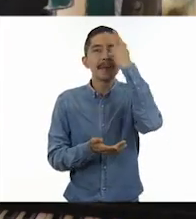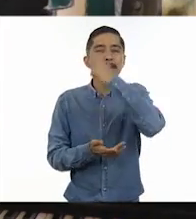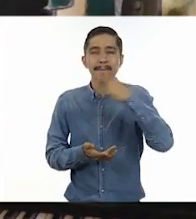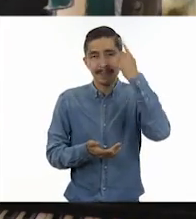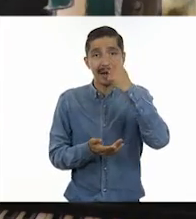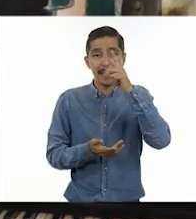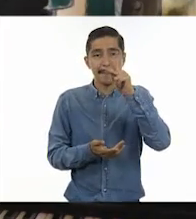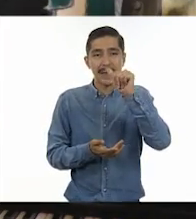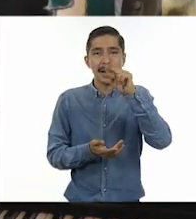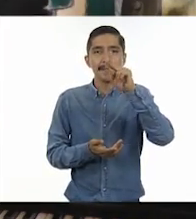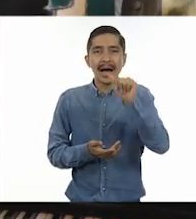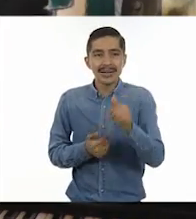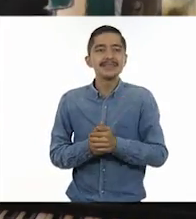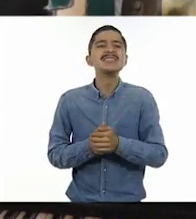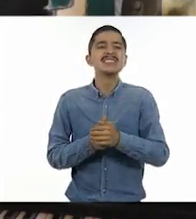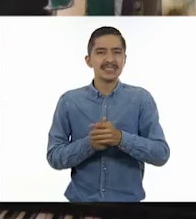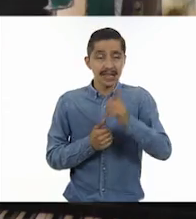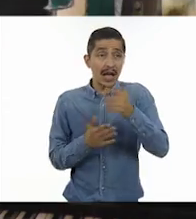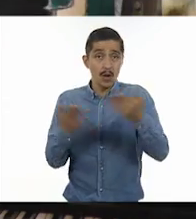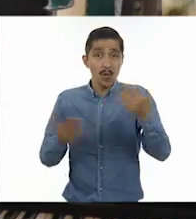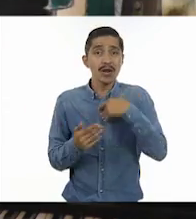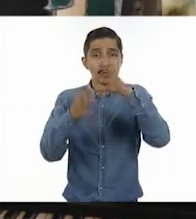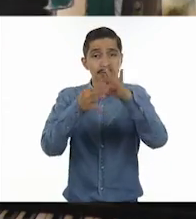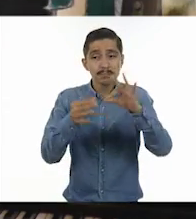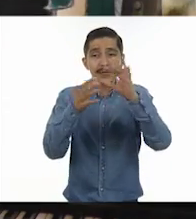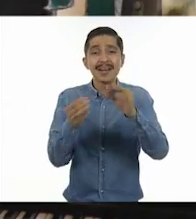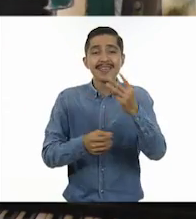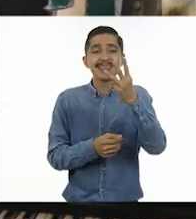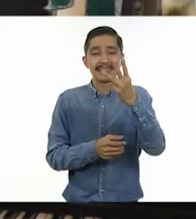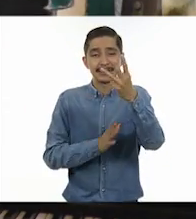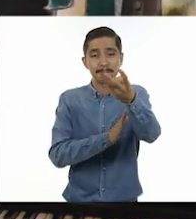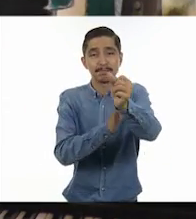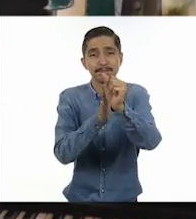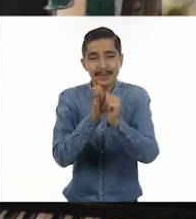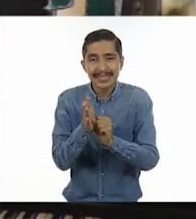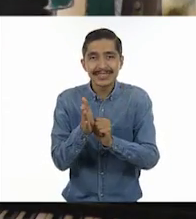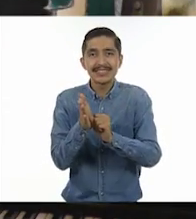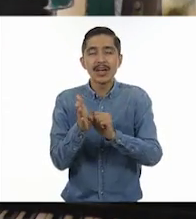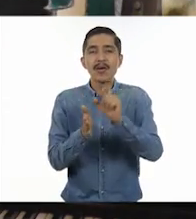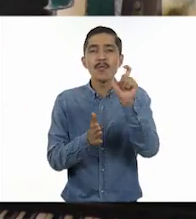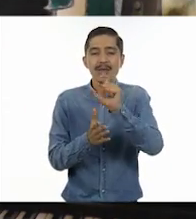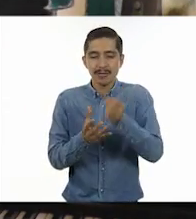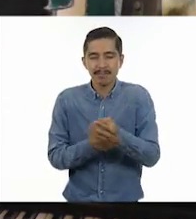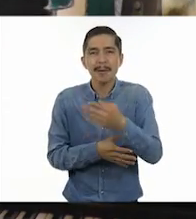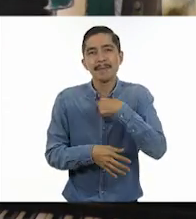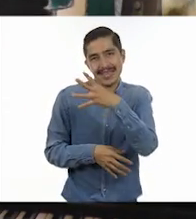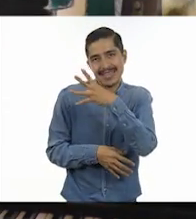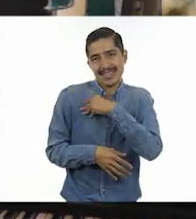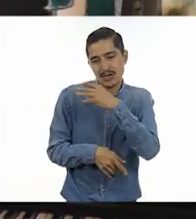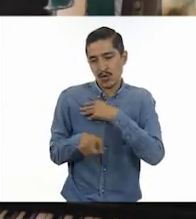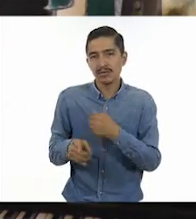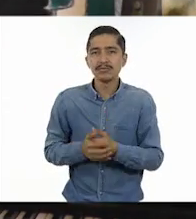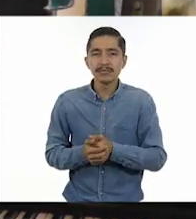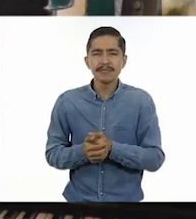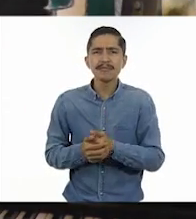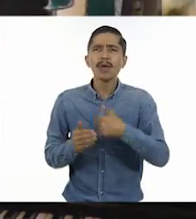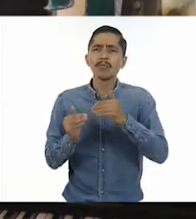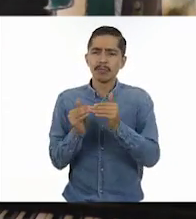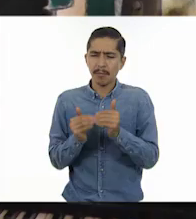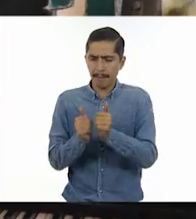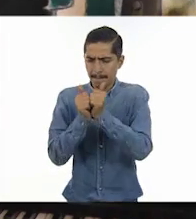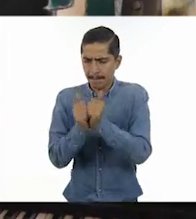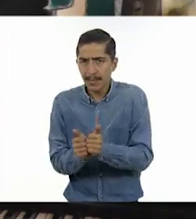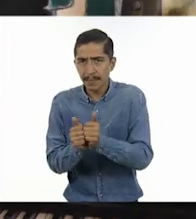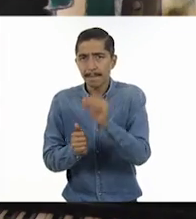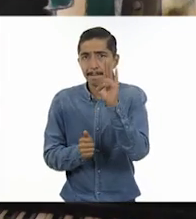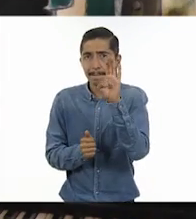Papá y hoy les voy a platicar sobre los primeros 3 meses de recién nacido de mi hijo. Quedarme en mi casa